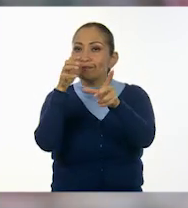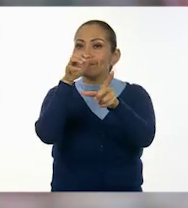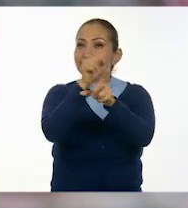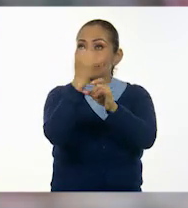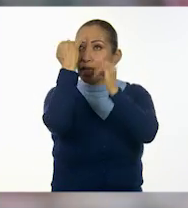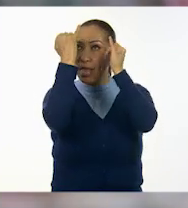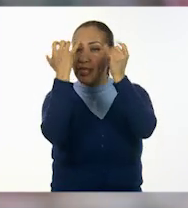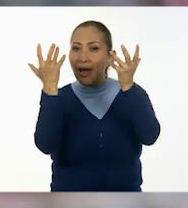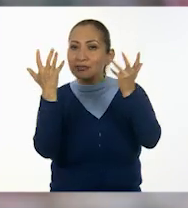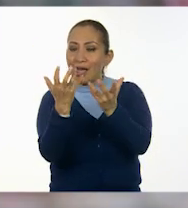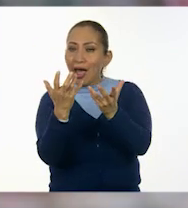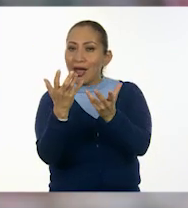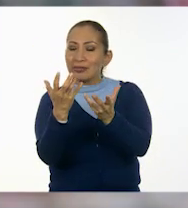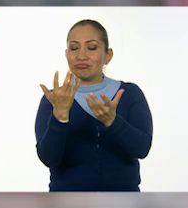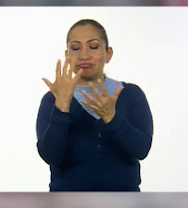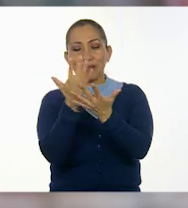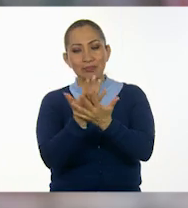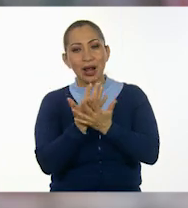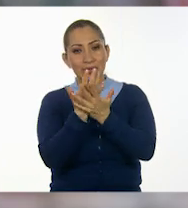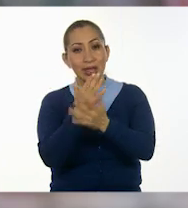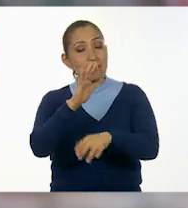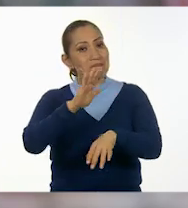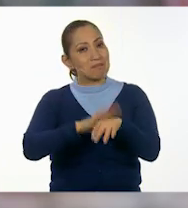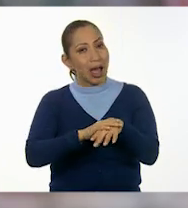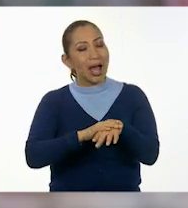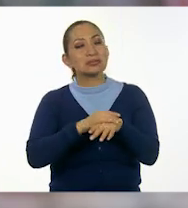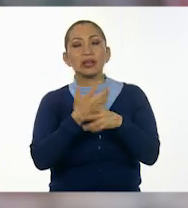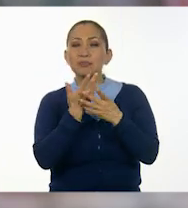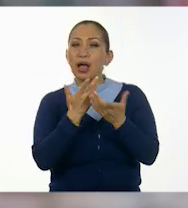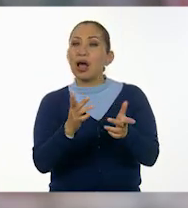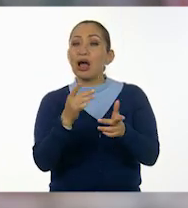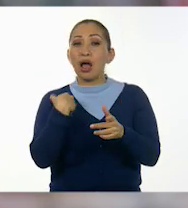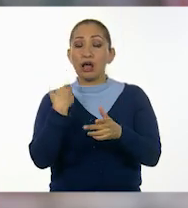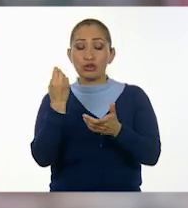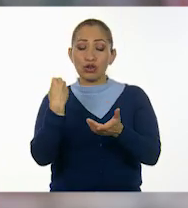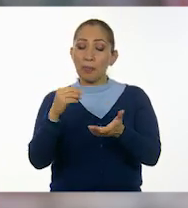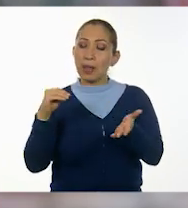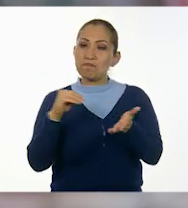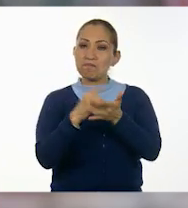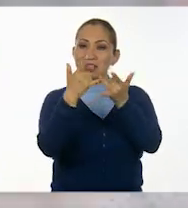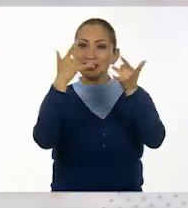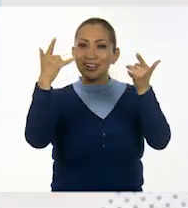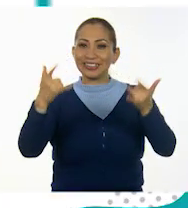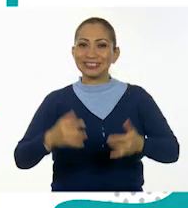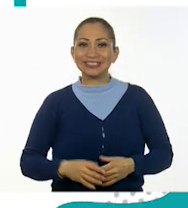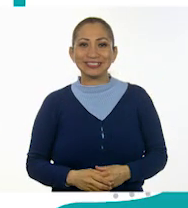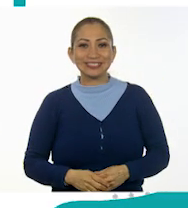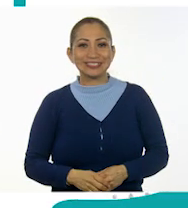innovar y crear esperanzas y sobre todo dejar tu nombre marcado en la historia.